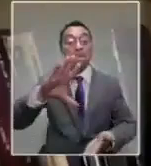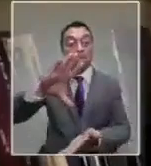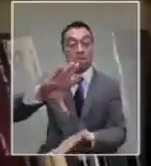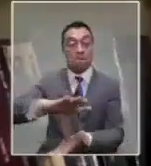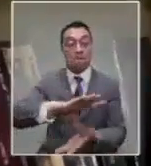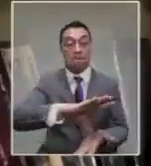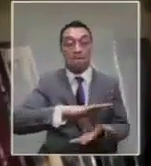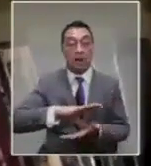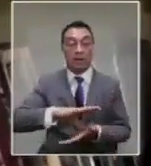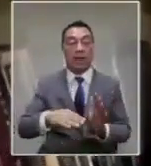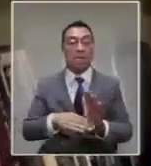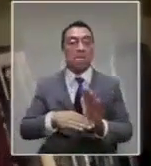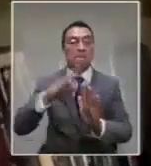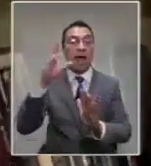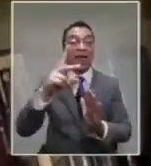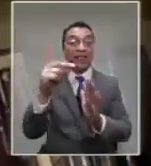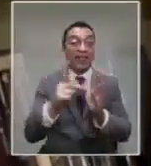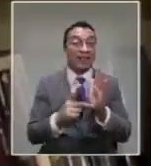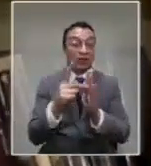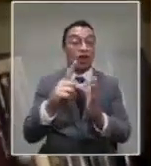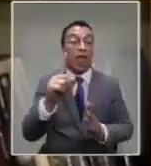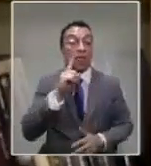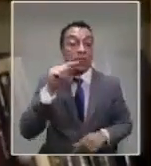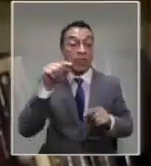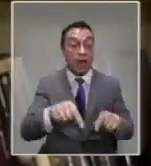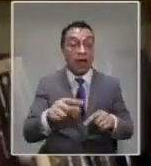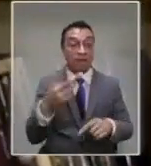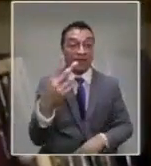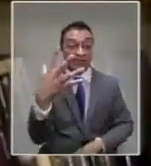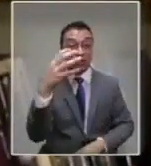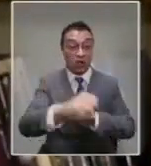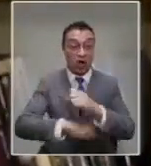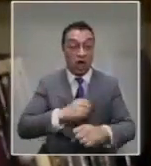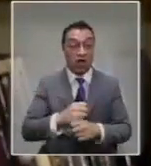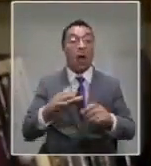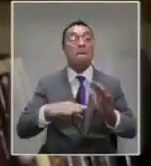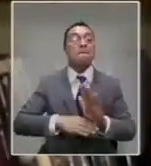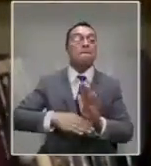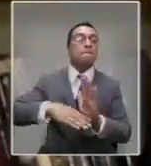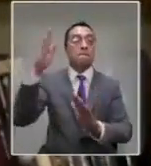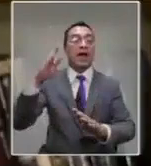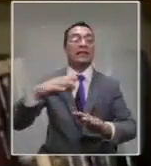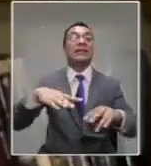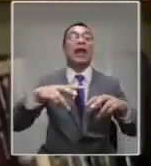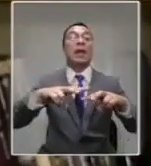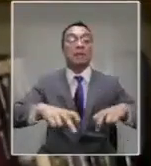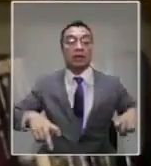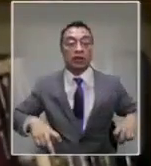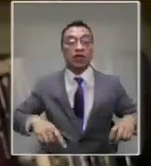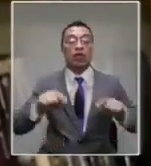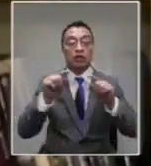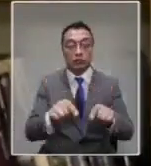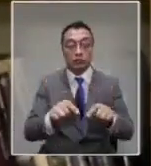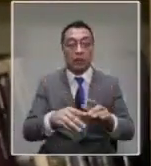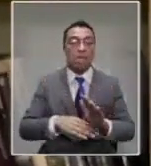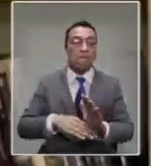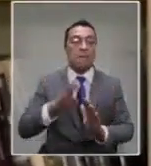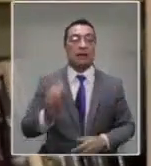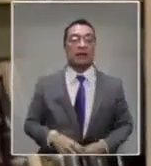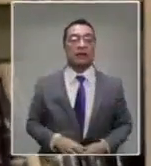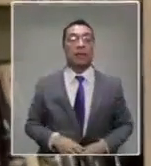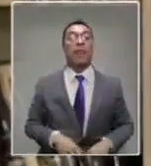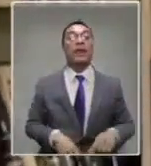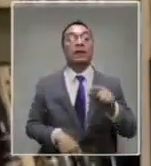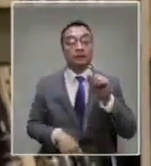que más desarrollo han tenido en los últimos 25 años, son los que más investigación, los que han invertido más en